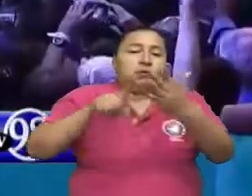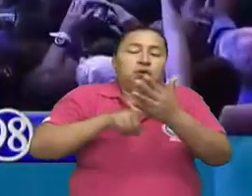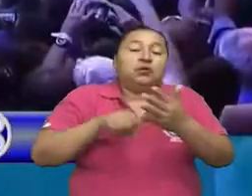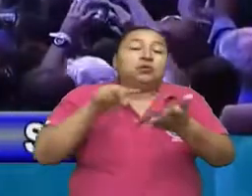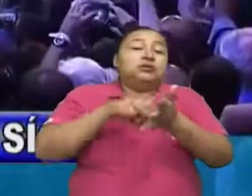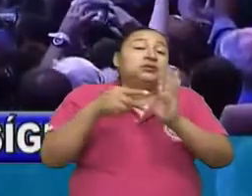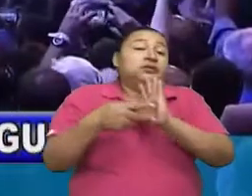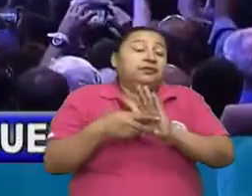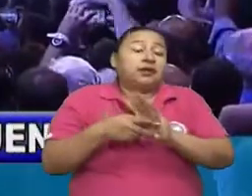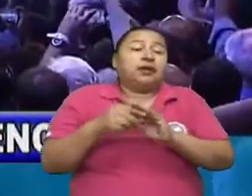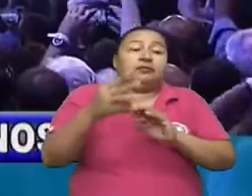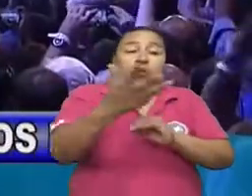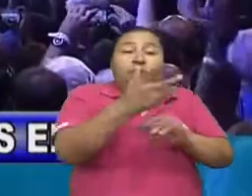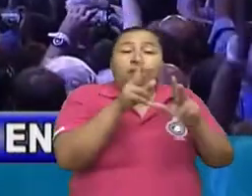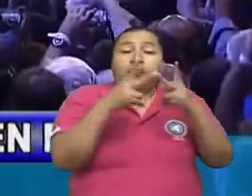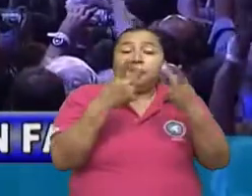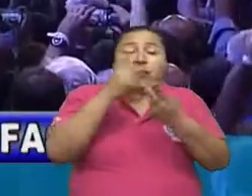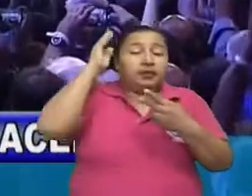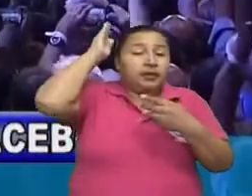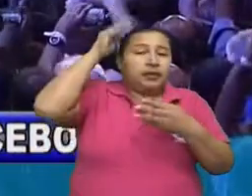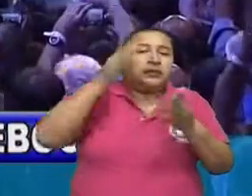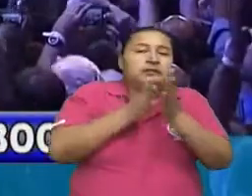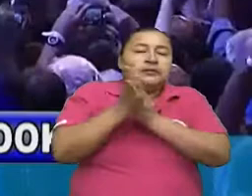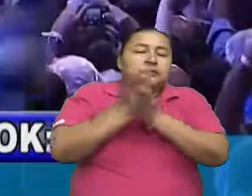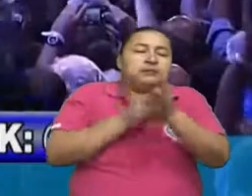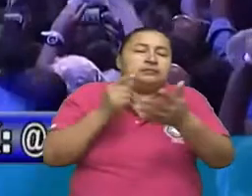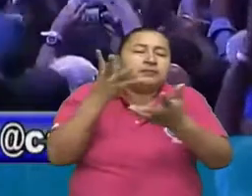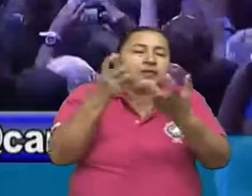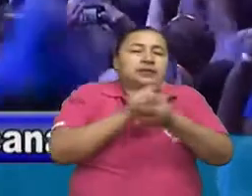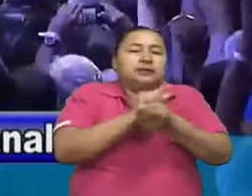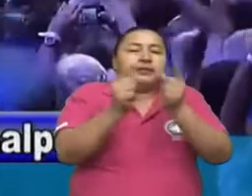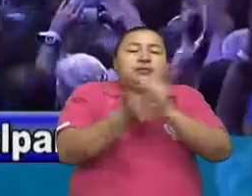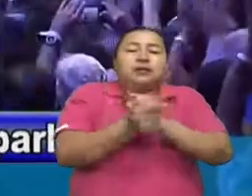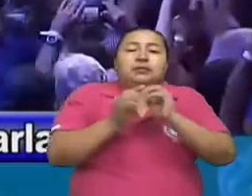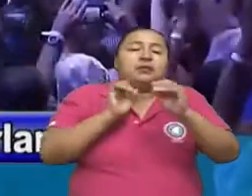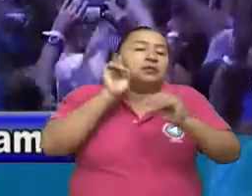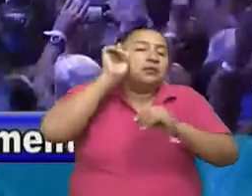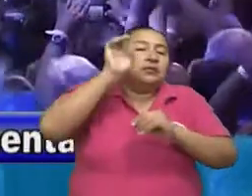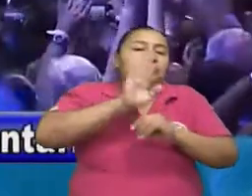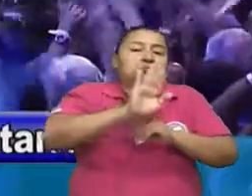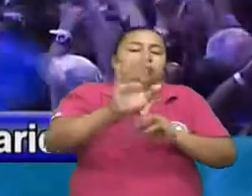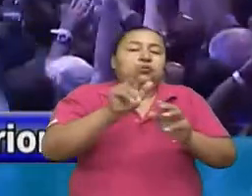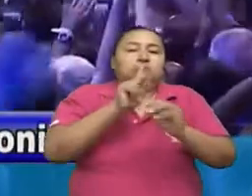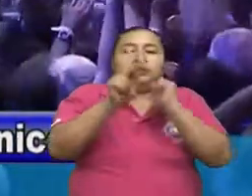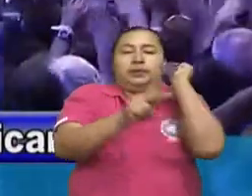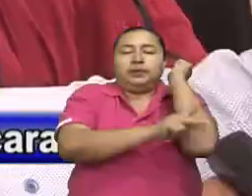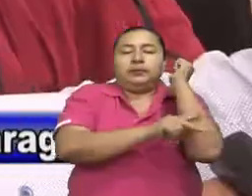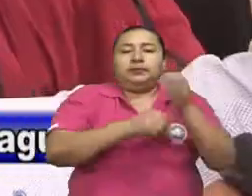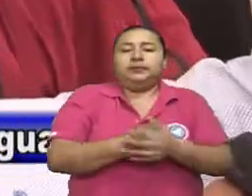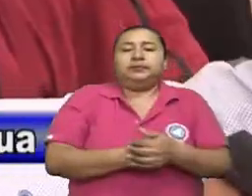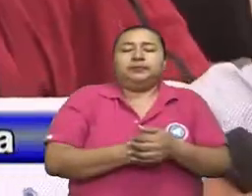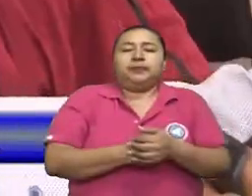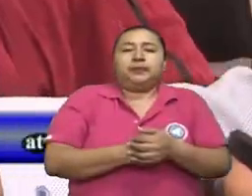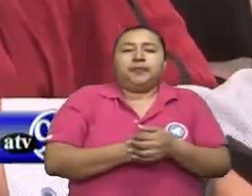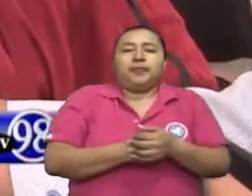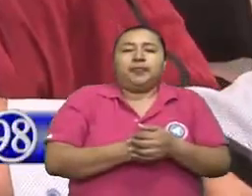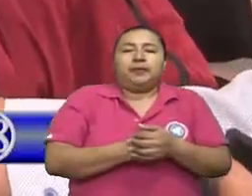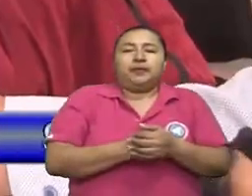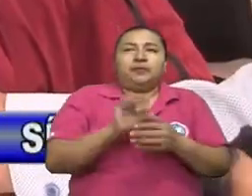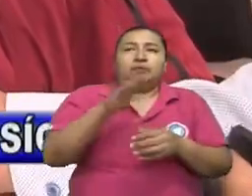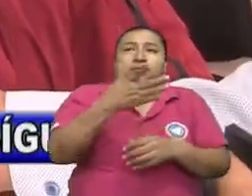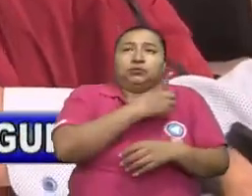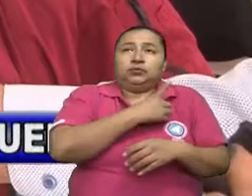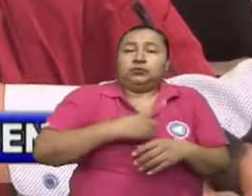es una expresión del pueblo argentino en búsqueda de un cambio y progreso para su país. Vemos